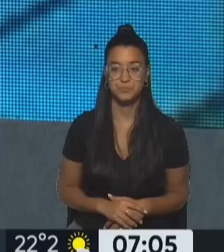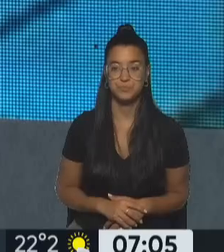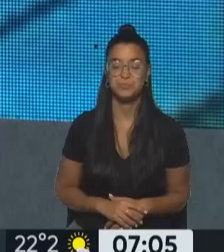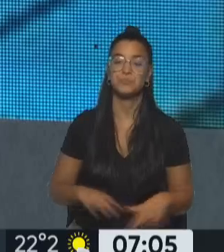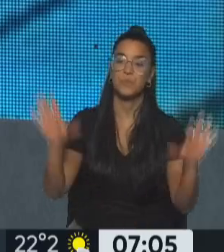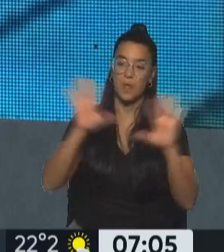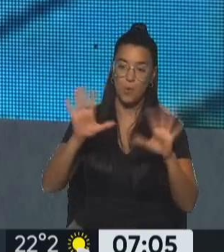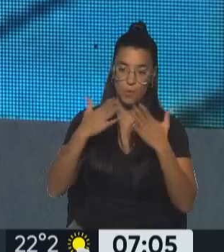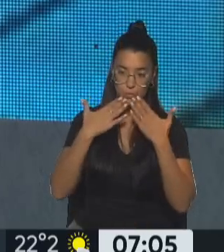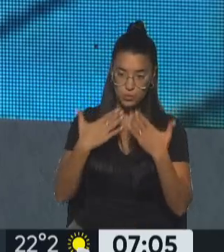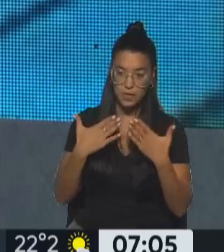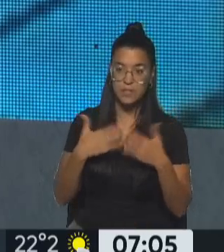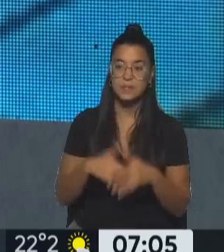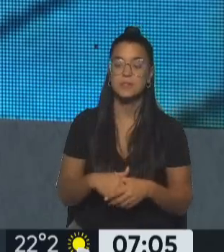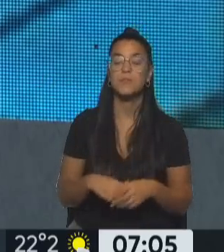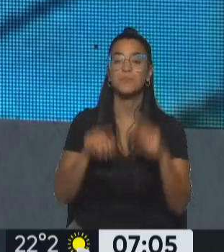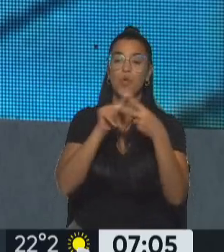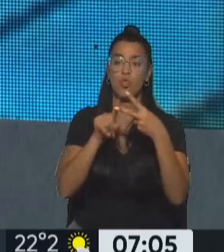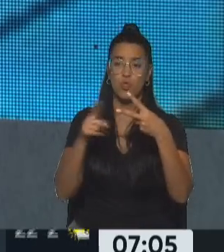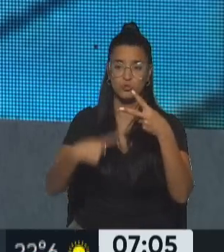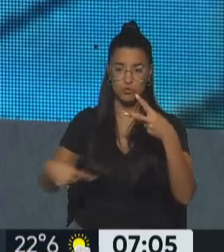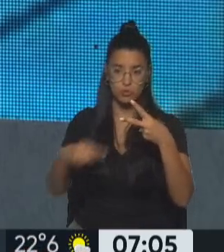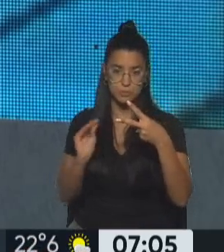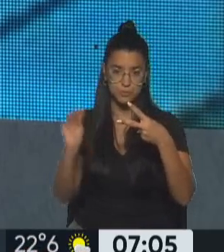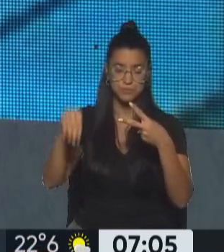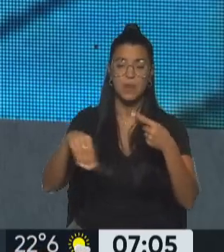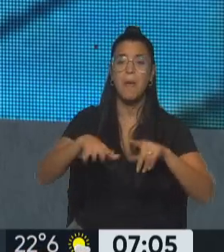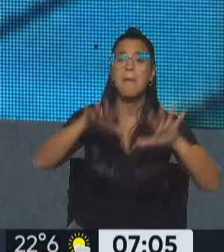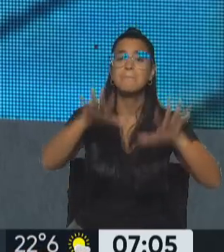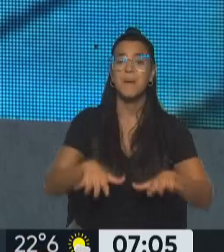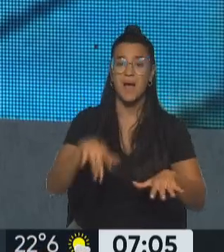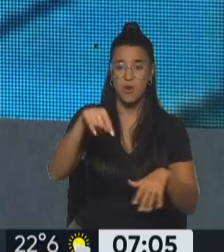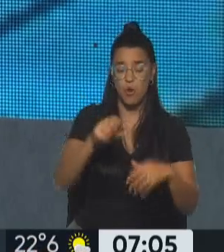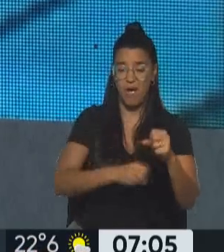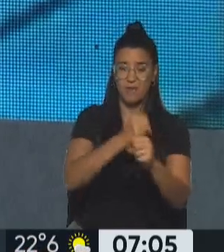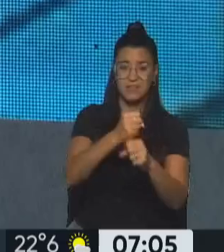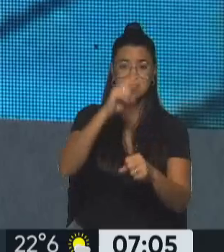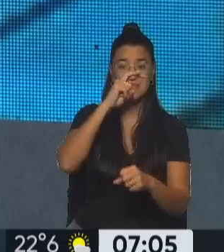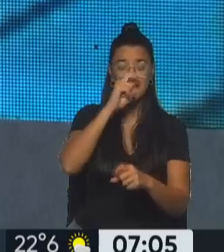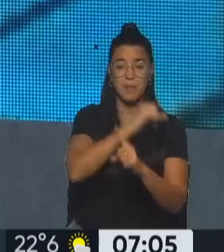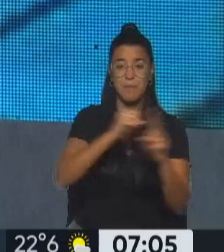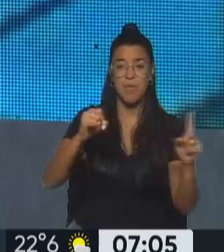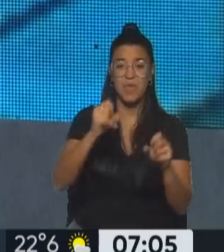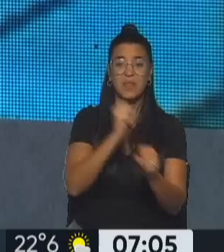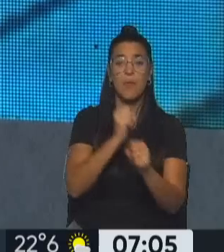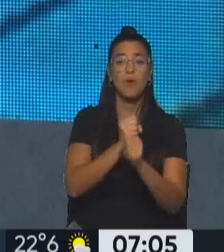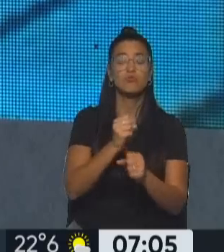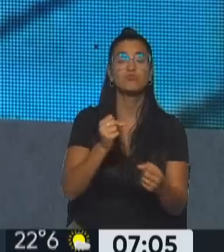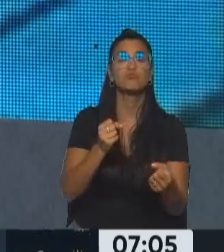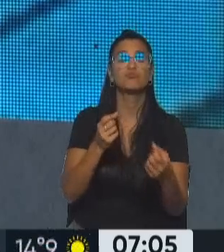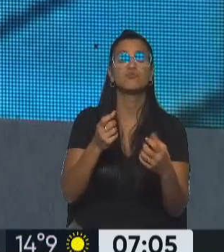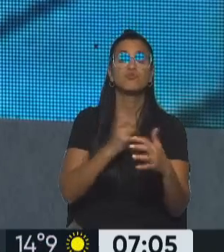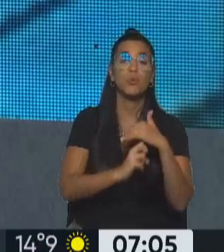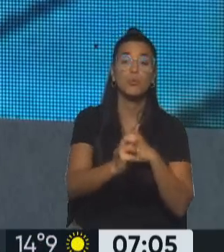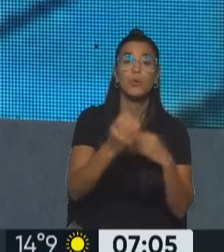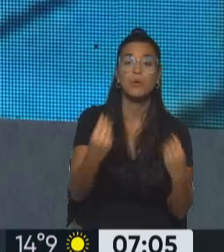Hasta luego Muchas gracias dos dos cositas para agregar el paro que se Está realizando hasta las siete y media de los trabajadores del subte tiene que ver con un reclamo